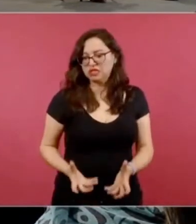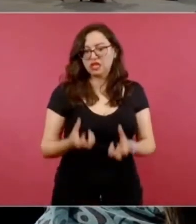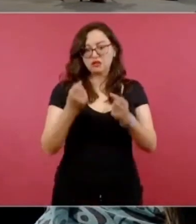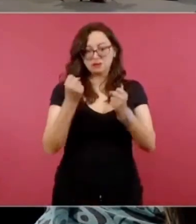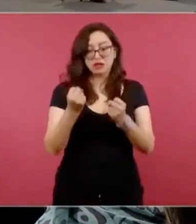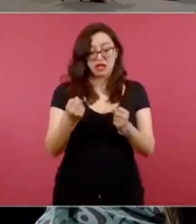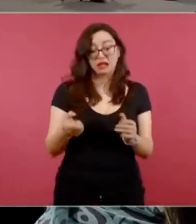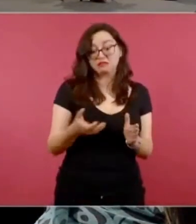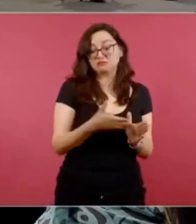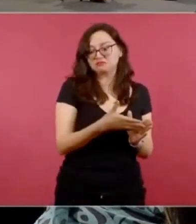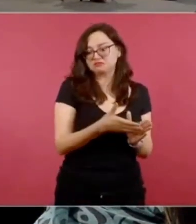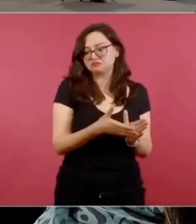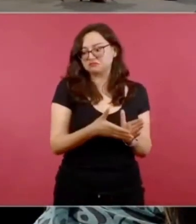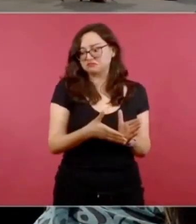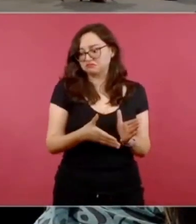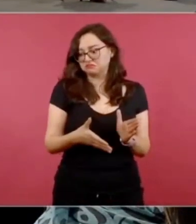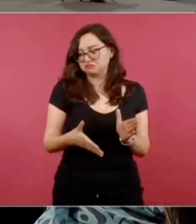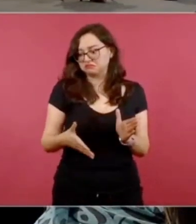Esa es nuestra historia.